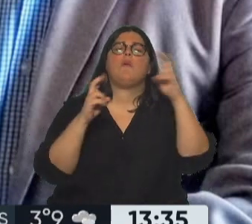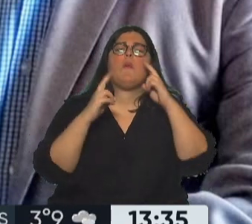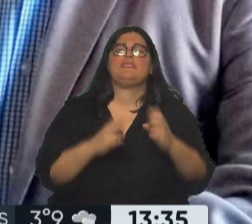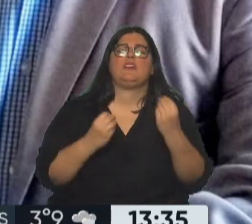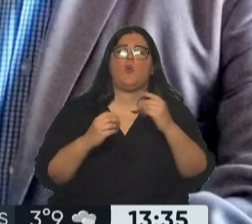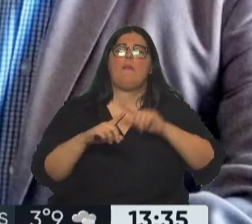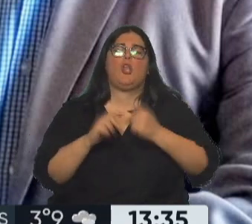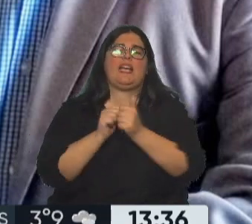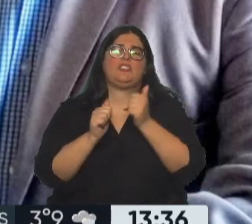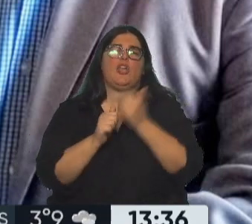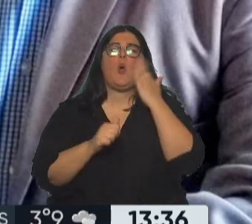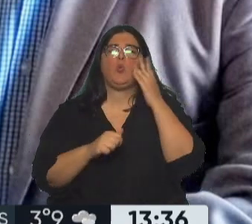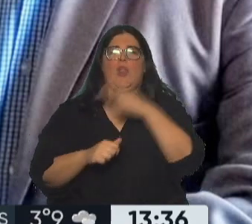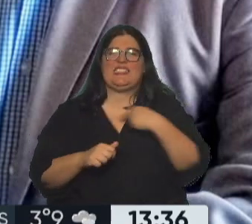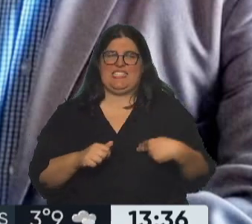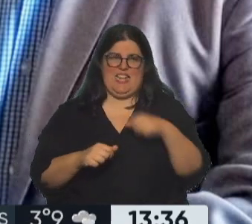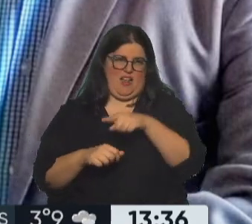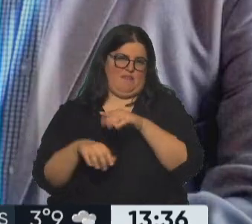chinas.